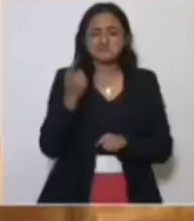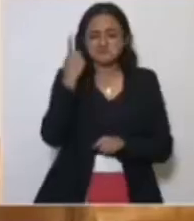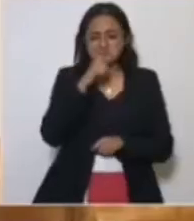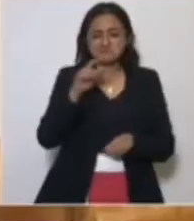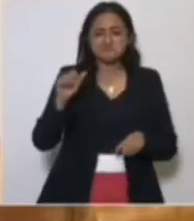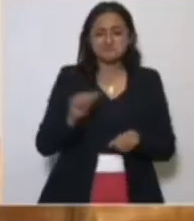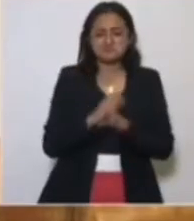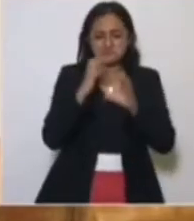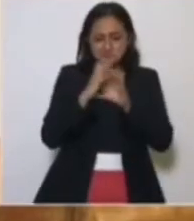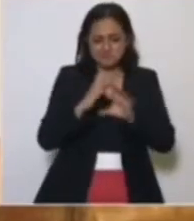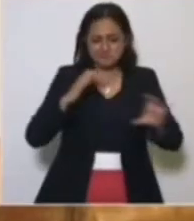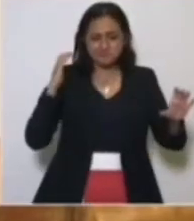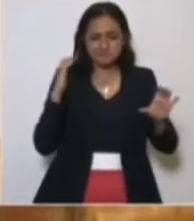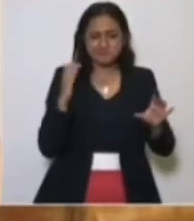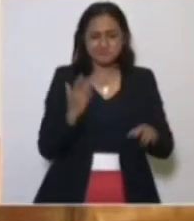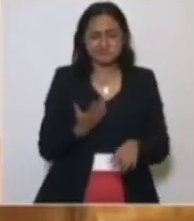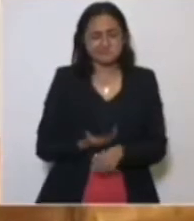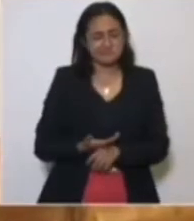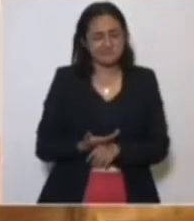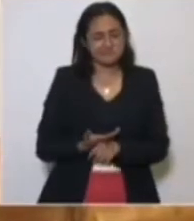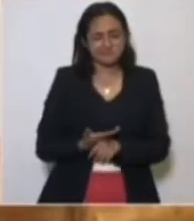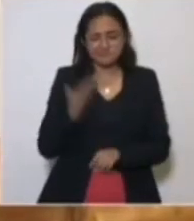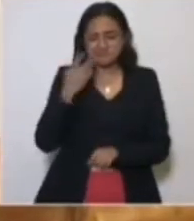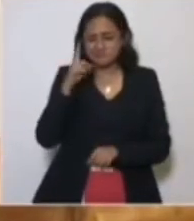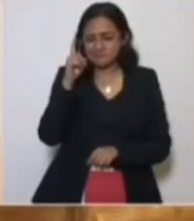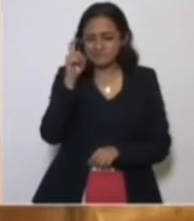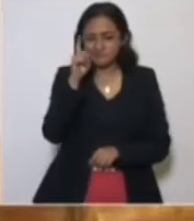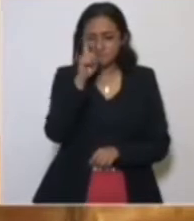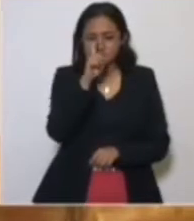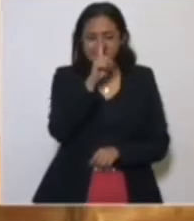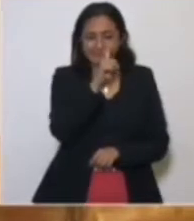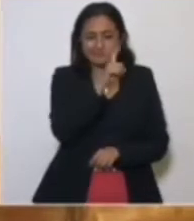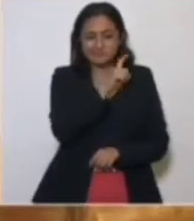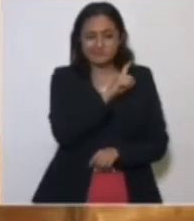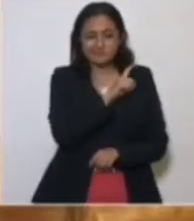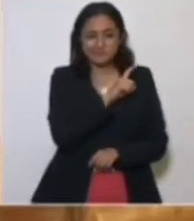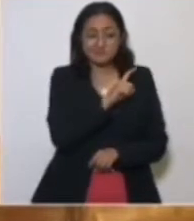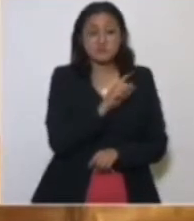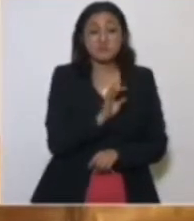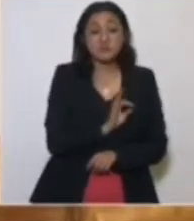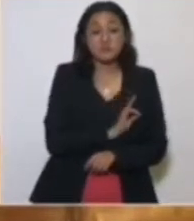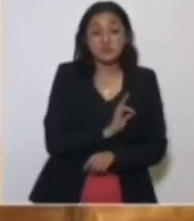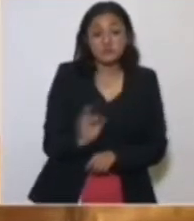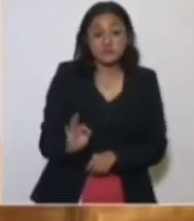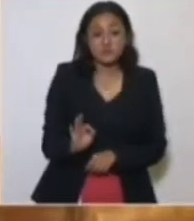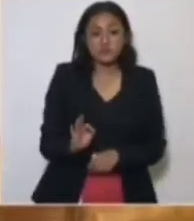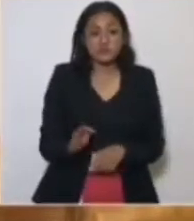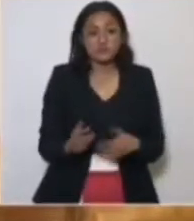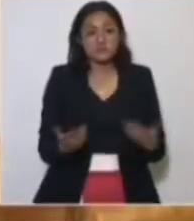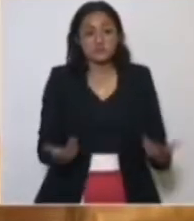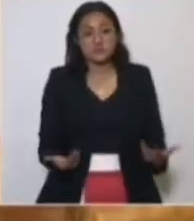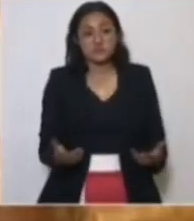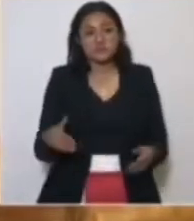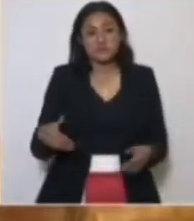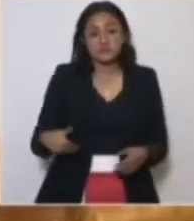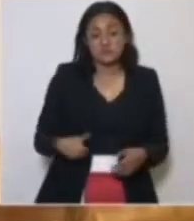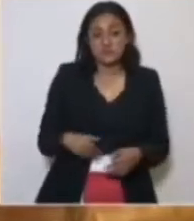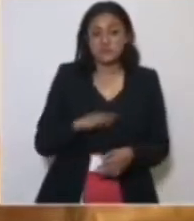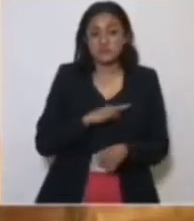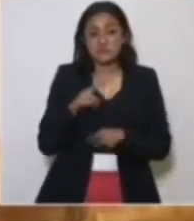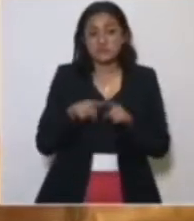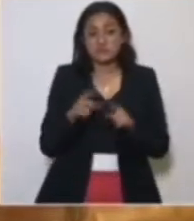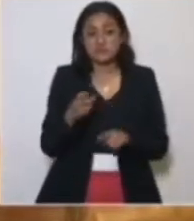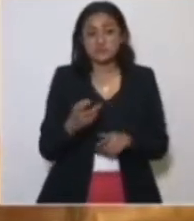es complejo Se podrían evitar muchos accidentes